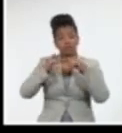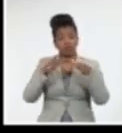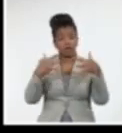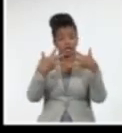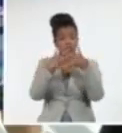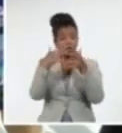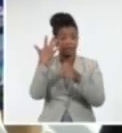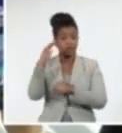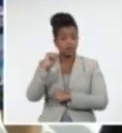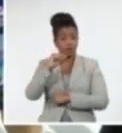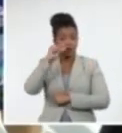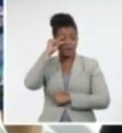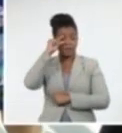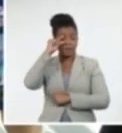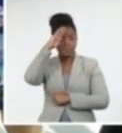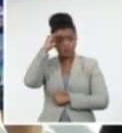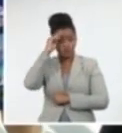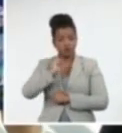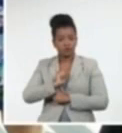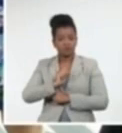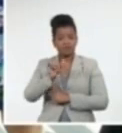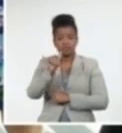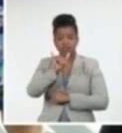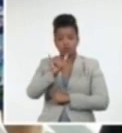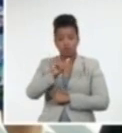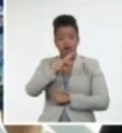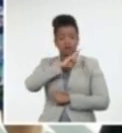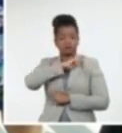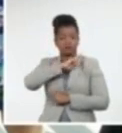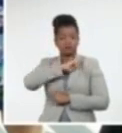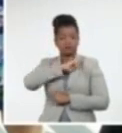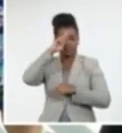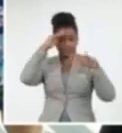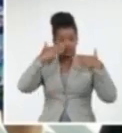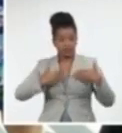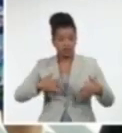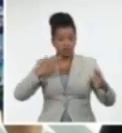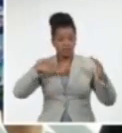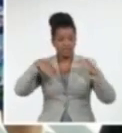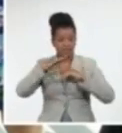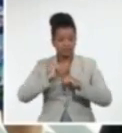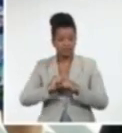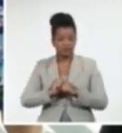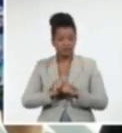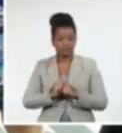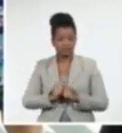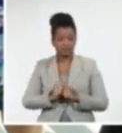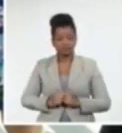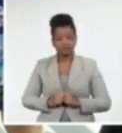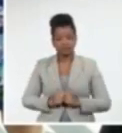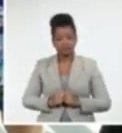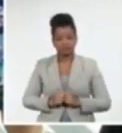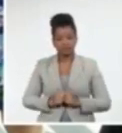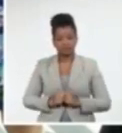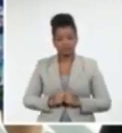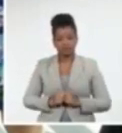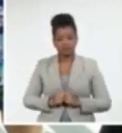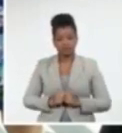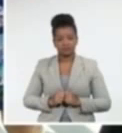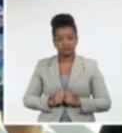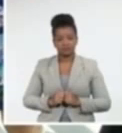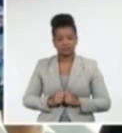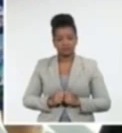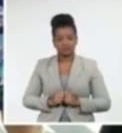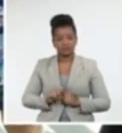Bruno Rodríguez Parrilla, el titular de Salud Pública, José Ángel Portal Miranda, de Comercio Exterior e Inversión Extranjera, Rodrigo